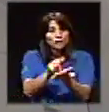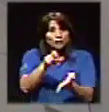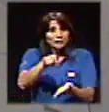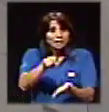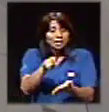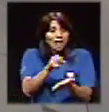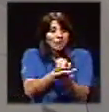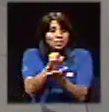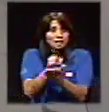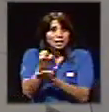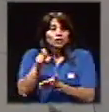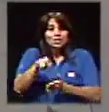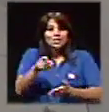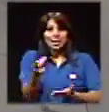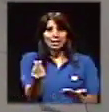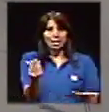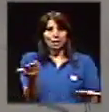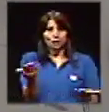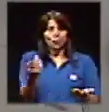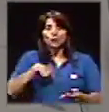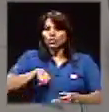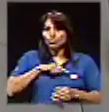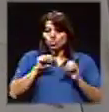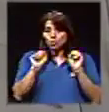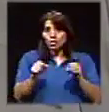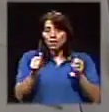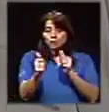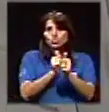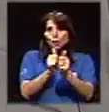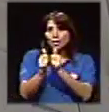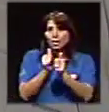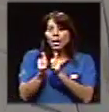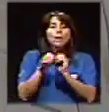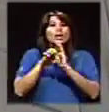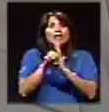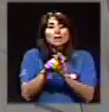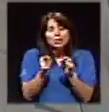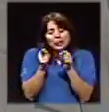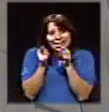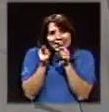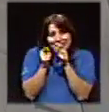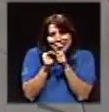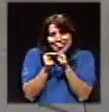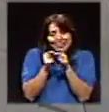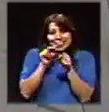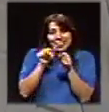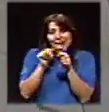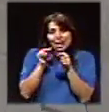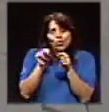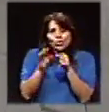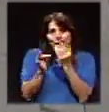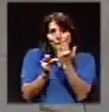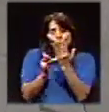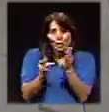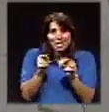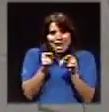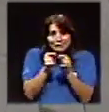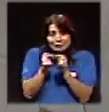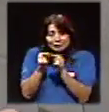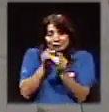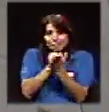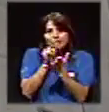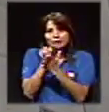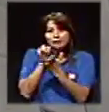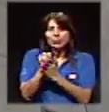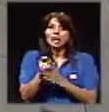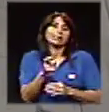ganar competitividad ahí. Digamos que en nanotecnología, en otros temas, va a ser difícil equipararnos